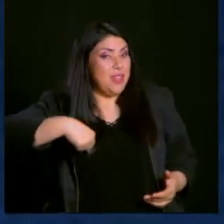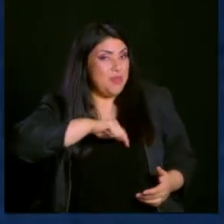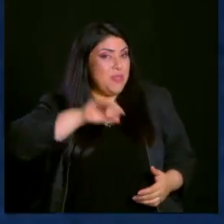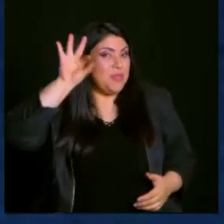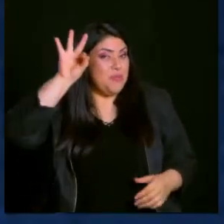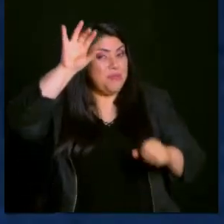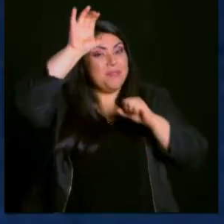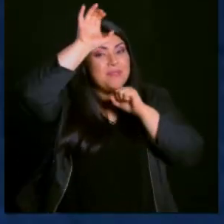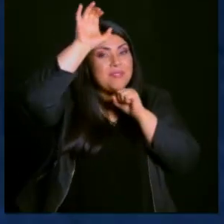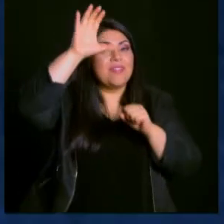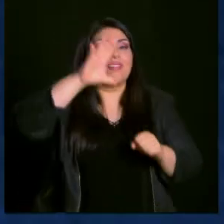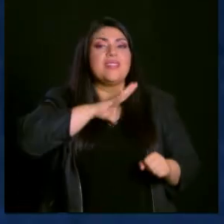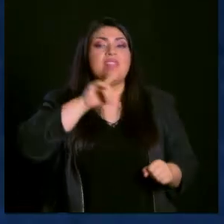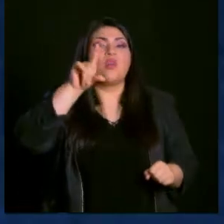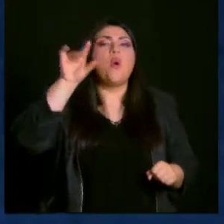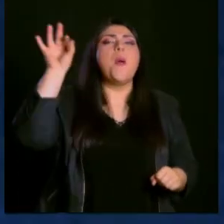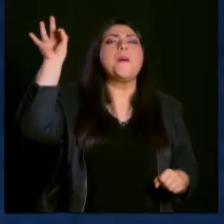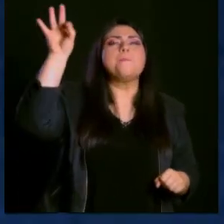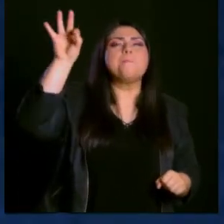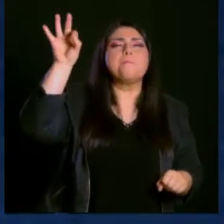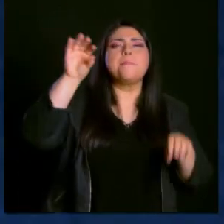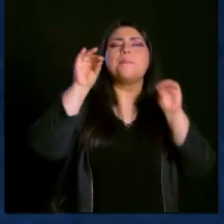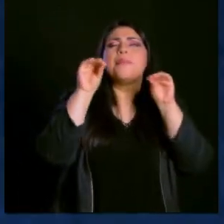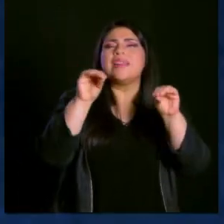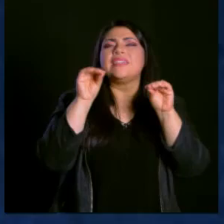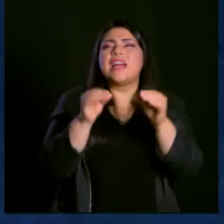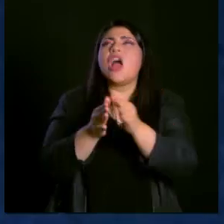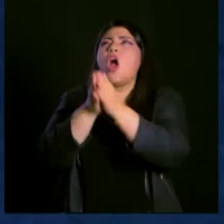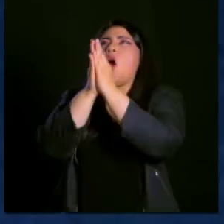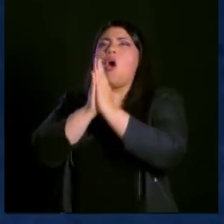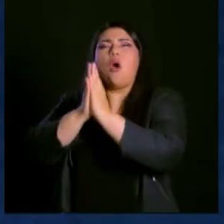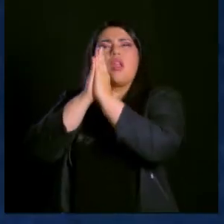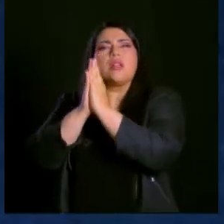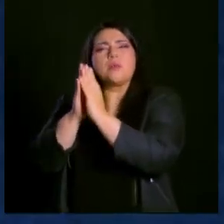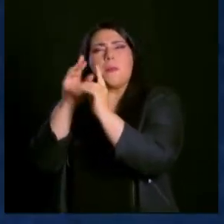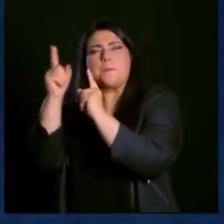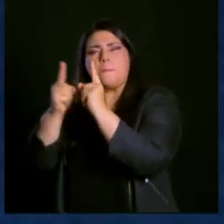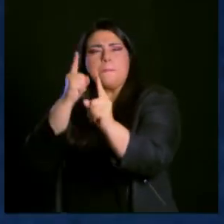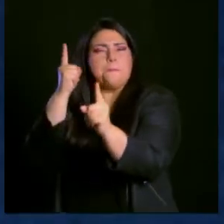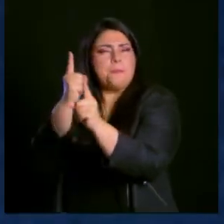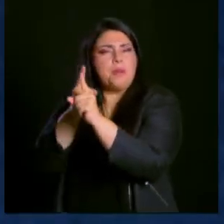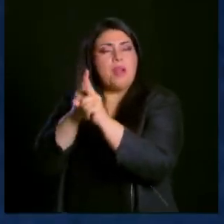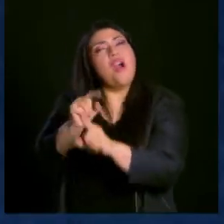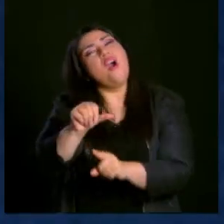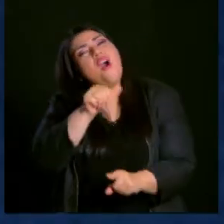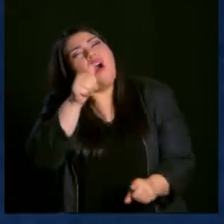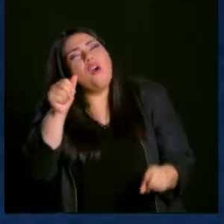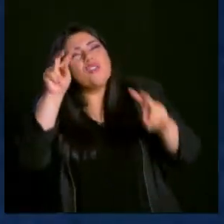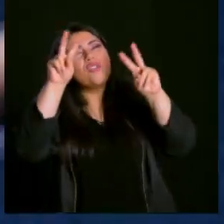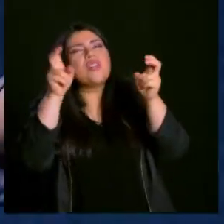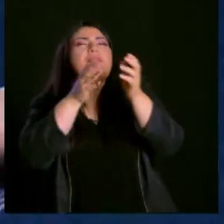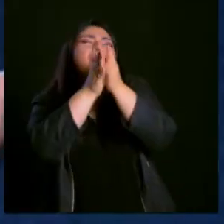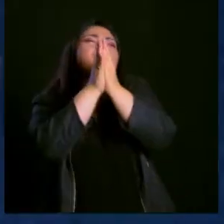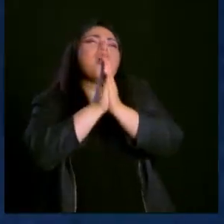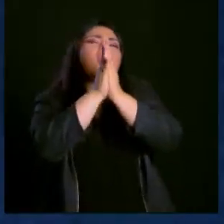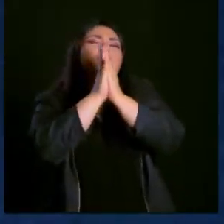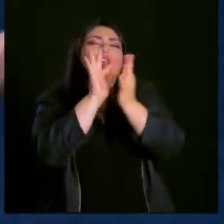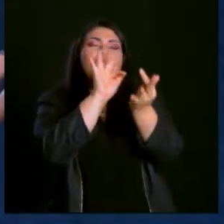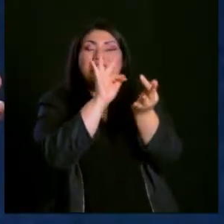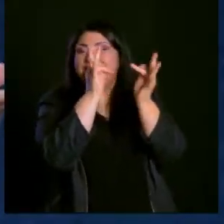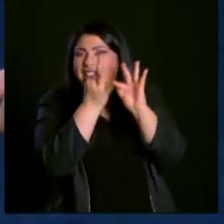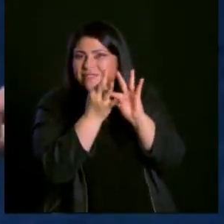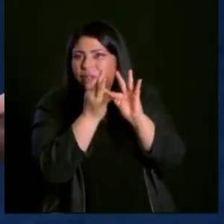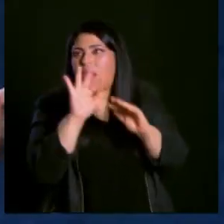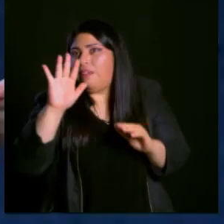pastor Cash Luna tiene una un mensaje que se llama la oración eficaz otra que es la oración transformadora que hace parte de nuestra